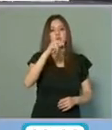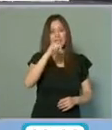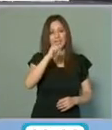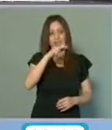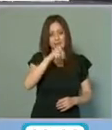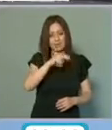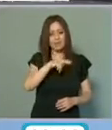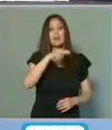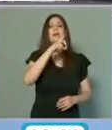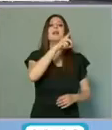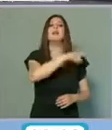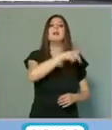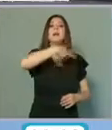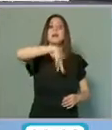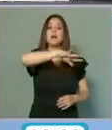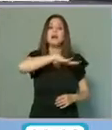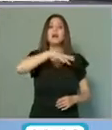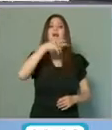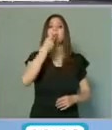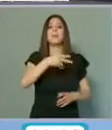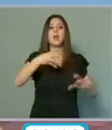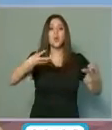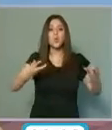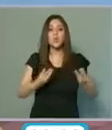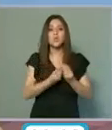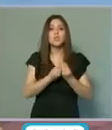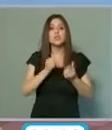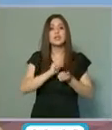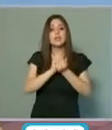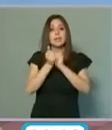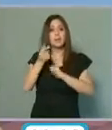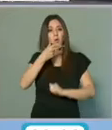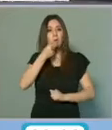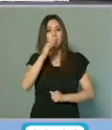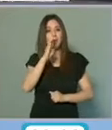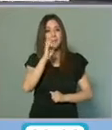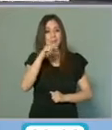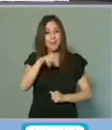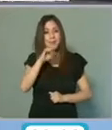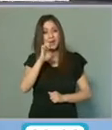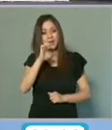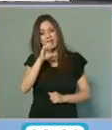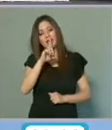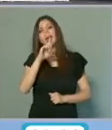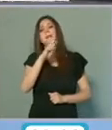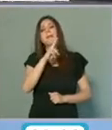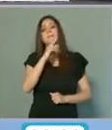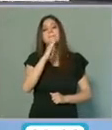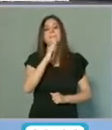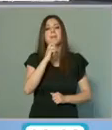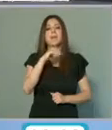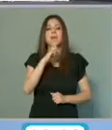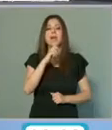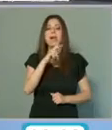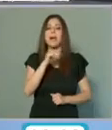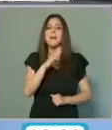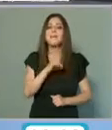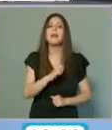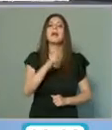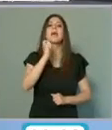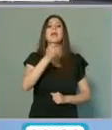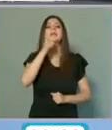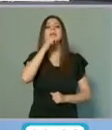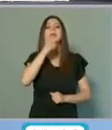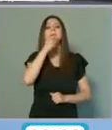lugar donde estaba el monasterio era Jarrow. Y Beda el Venerable es el que nos habla de muchas de